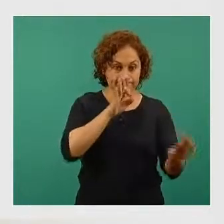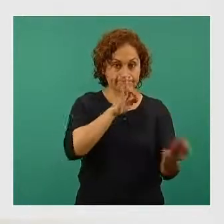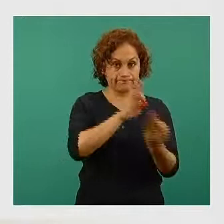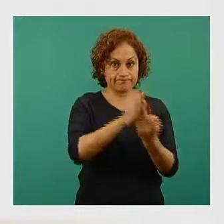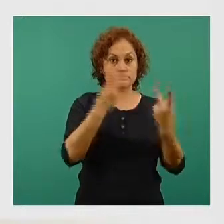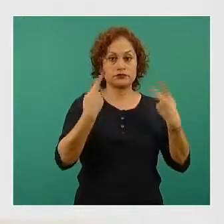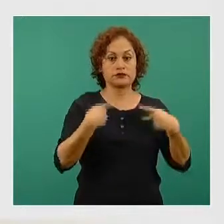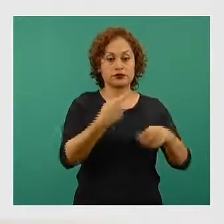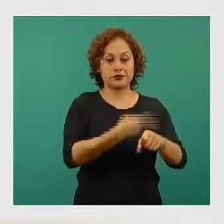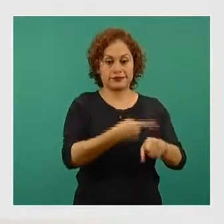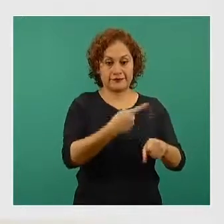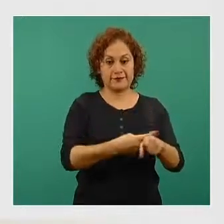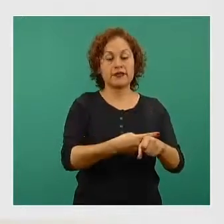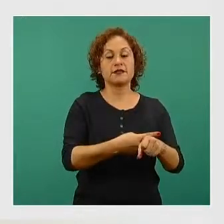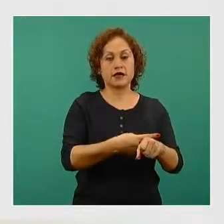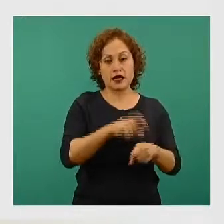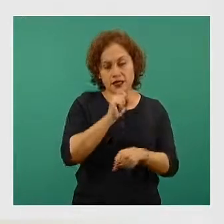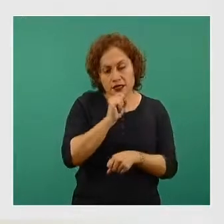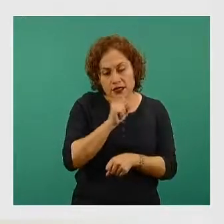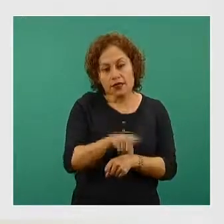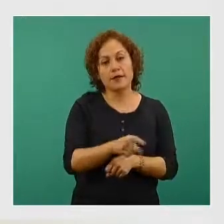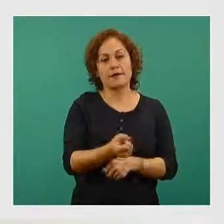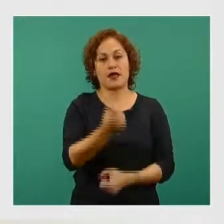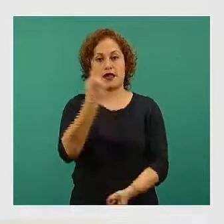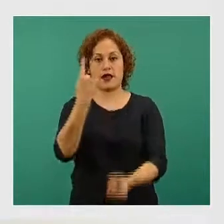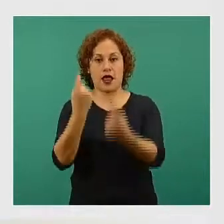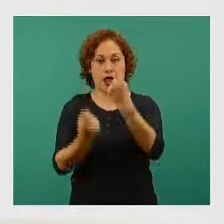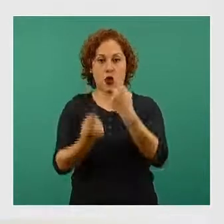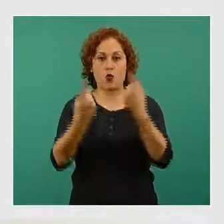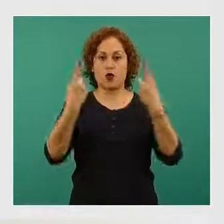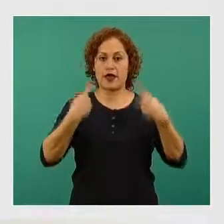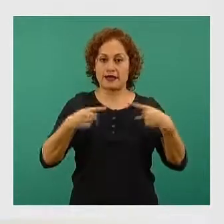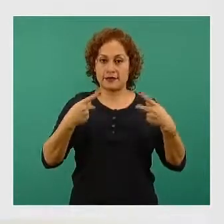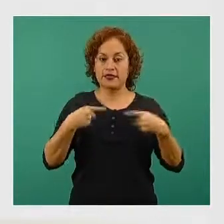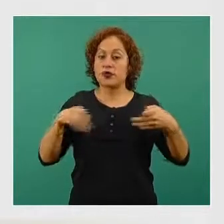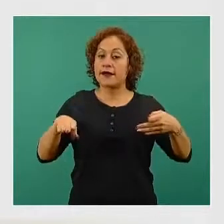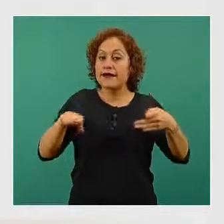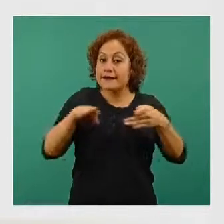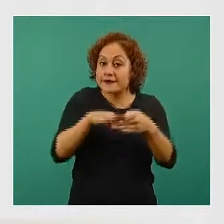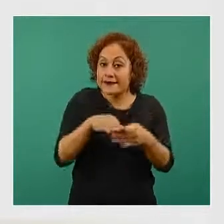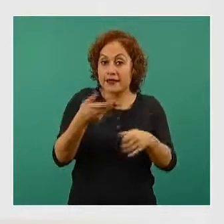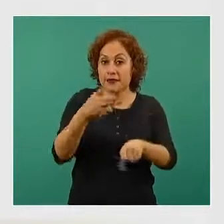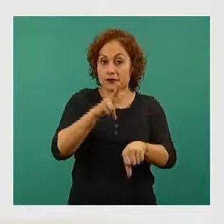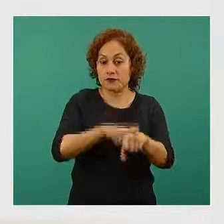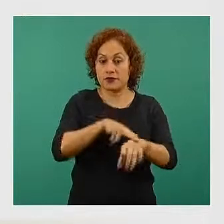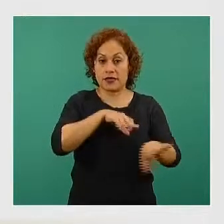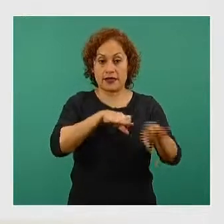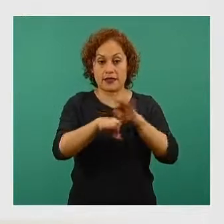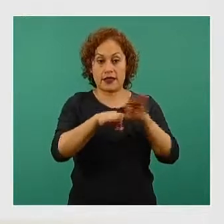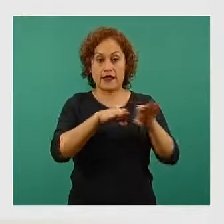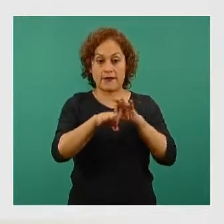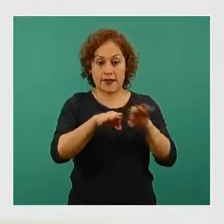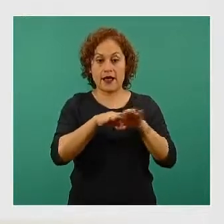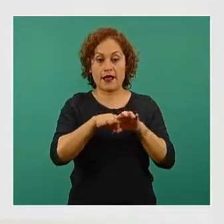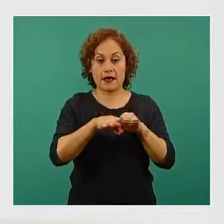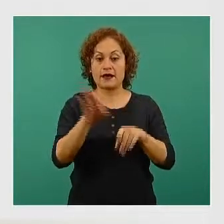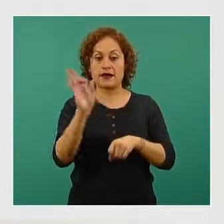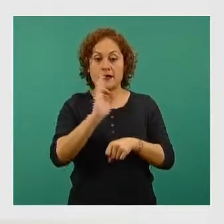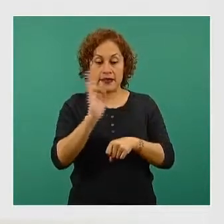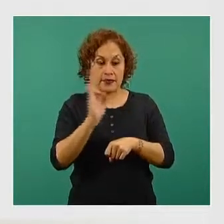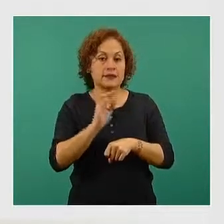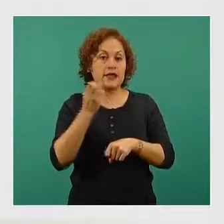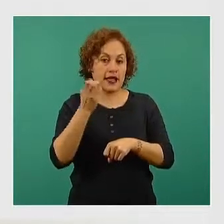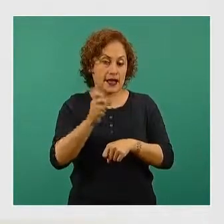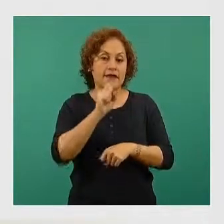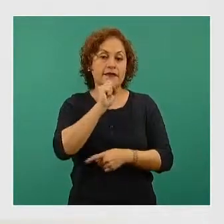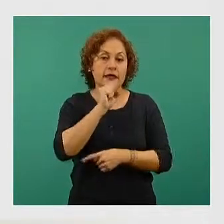también de segunda línea, que en algunas entidades federativas que ya habían terminado con su primera línea, iniciaron también a